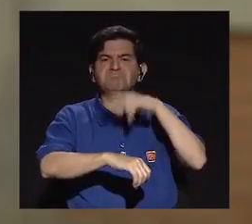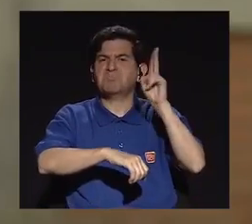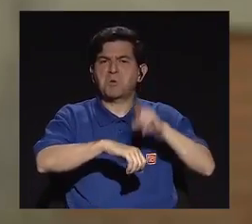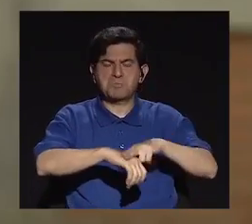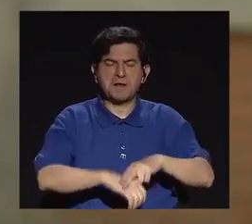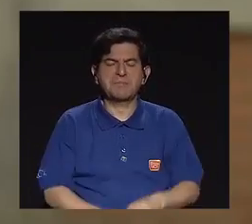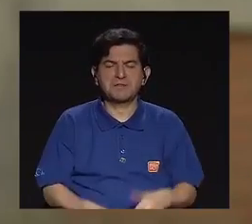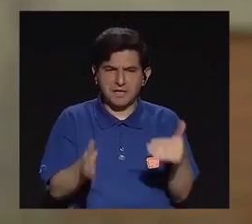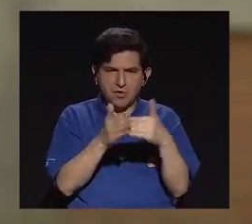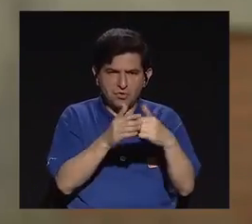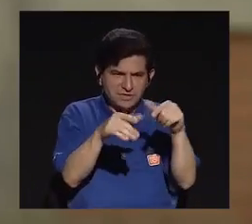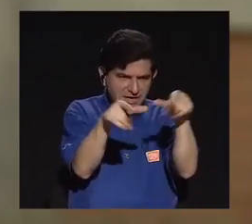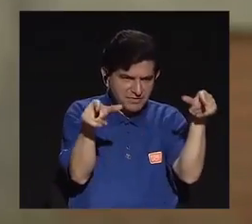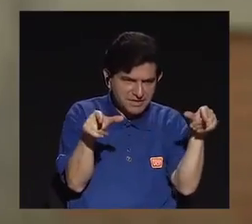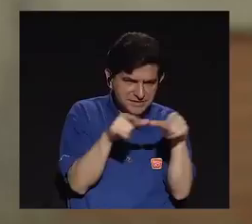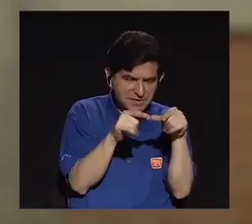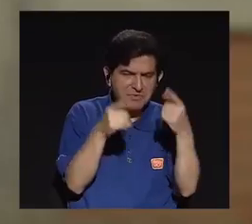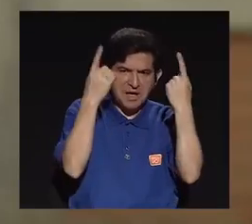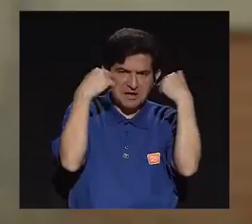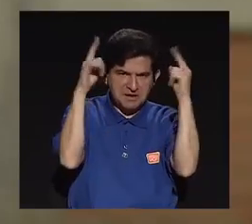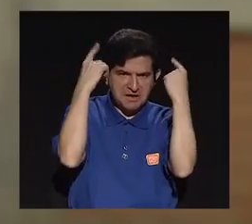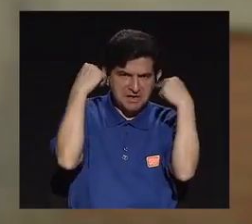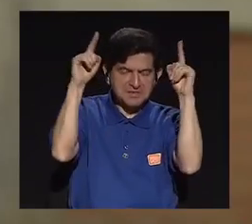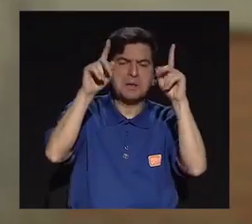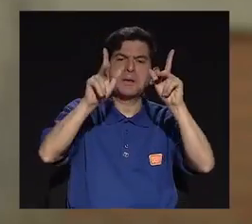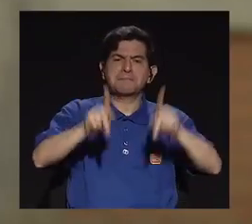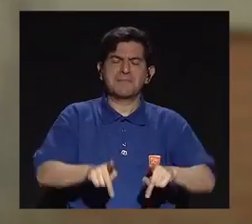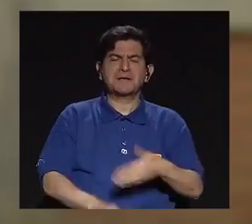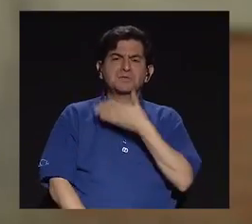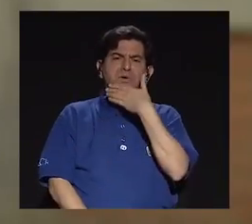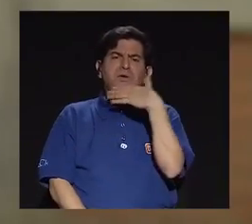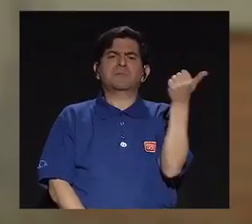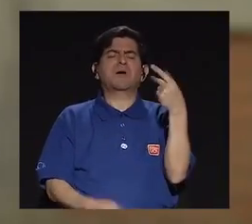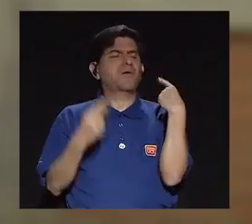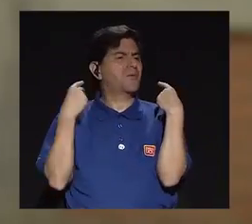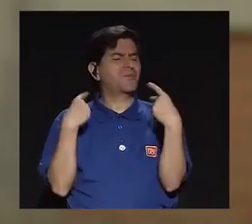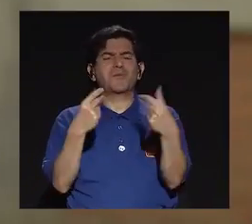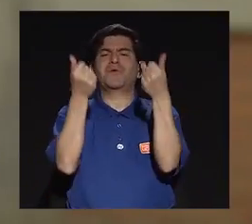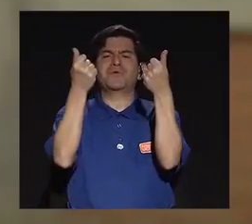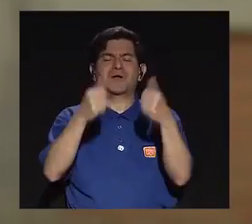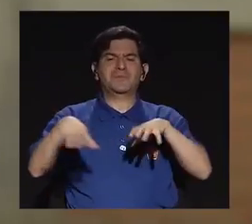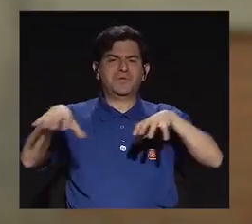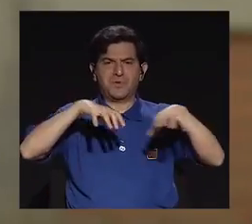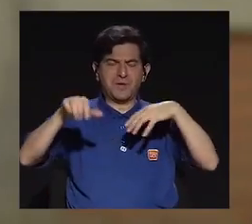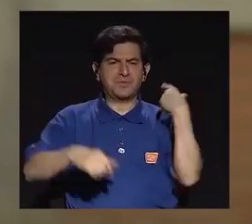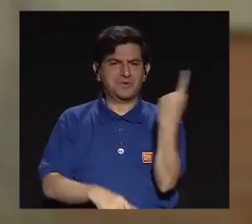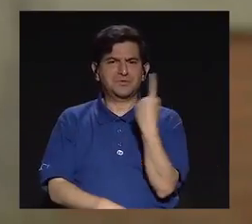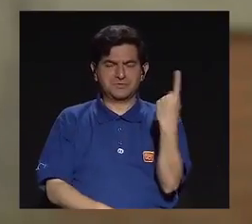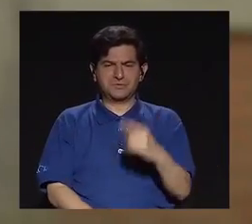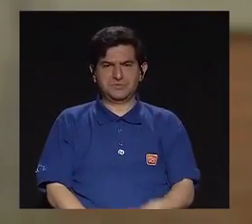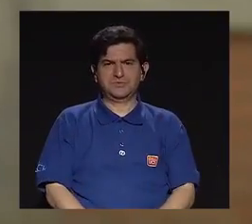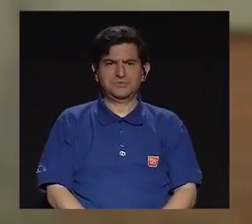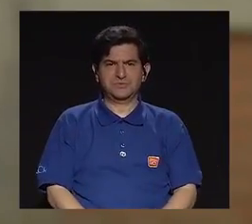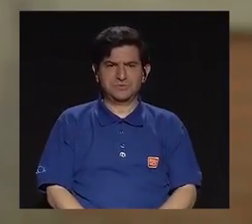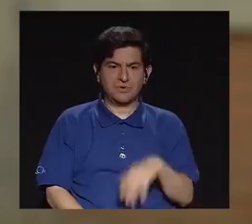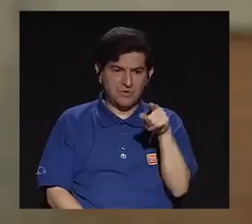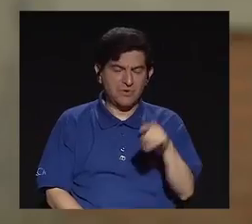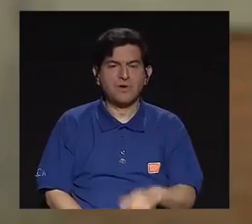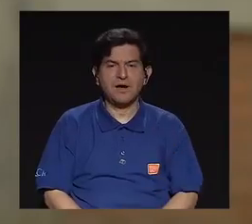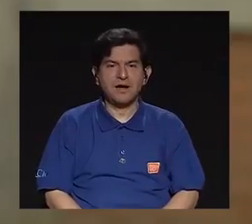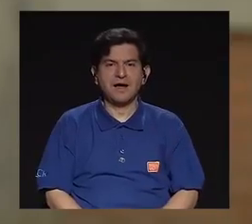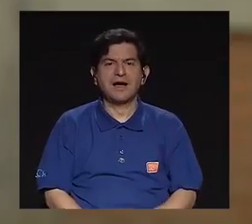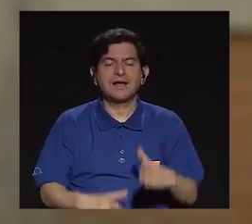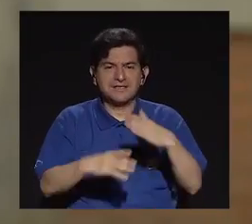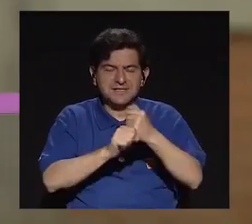con éxito, realmente el paciente va a mejorar rápidamente con solo la maniobra. Se le da un ejercicio de rehabilitación vestibular para que otra vez